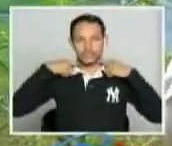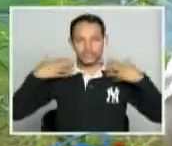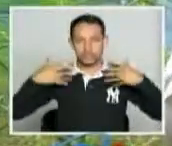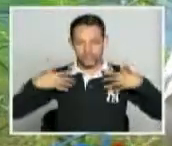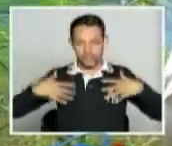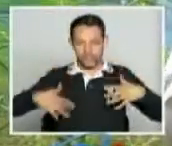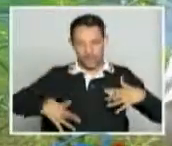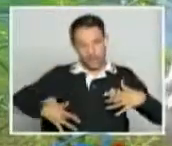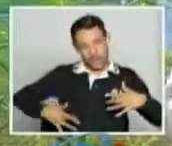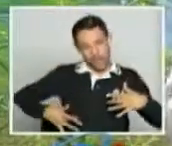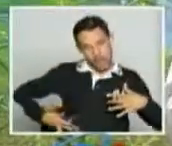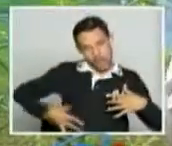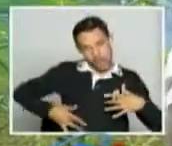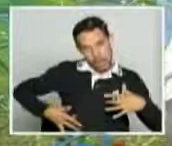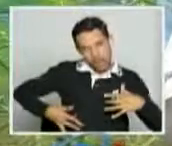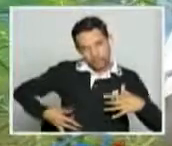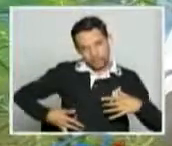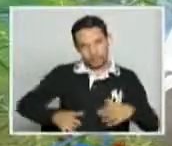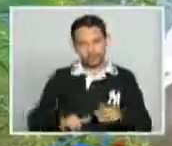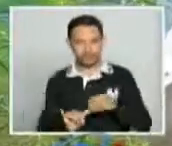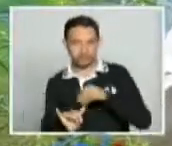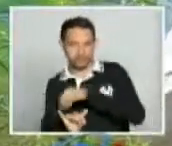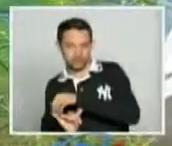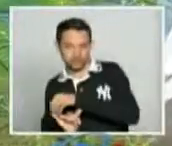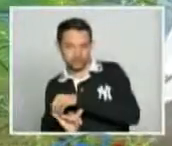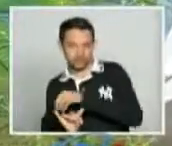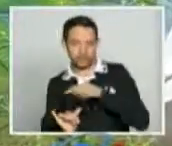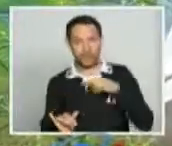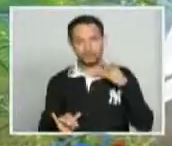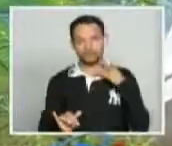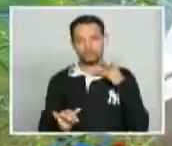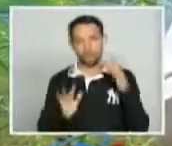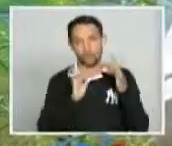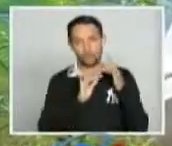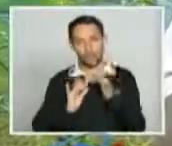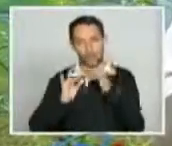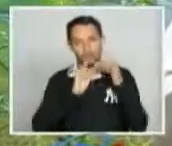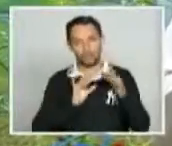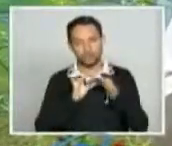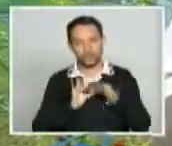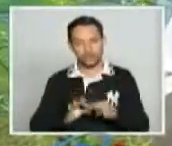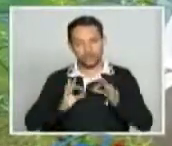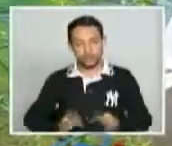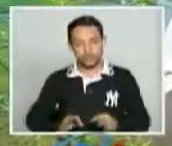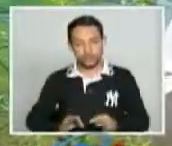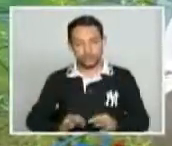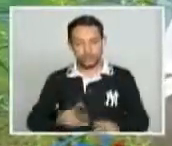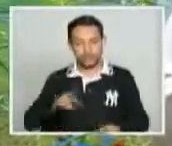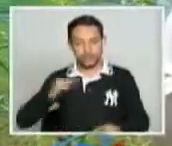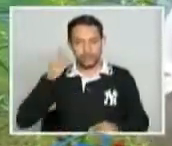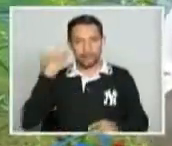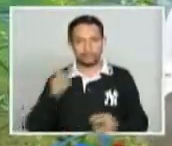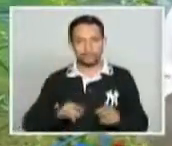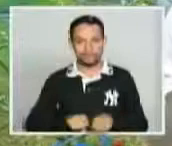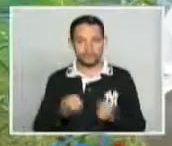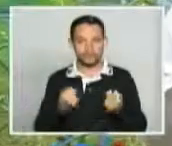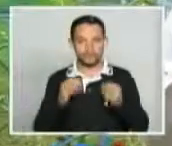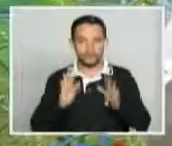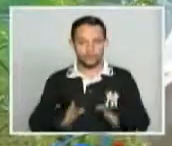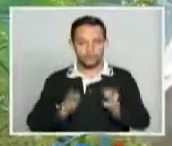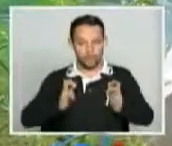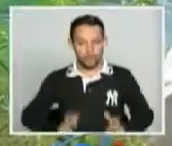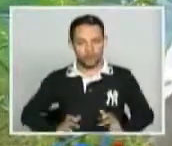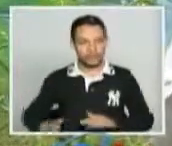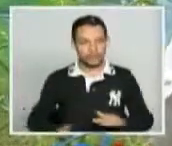glándulas suprarrenales, los ovarios. Y esto es una cadena. Y si uno de estos falla, se altera el cuerpo. Falló por